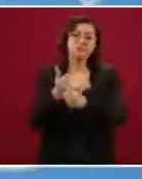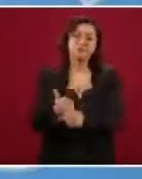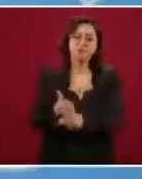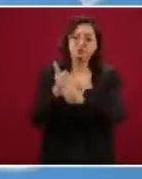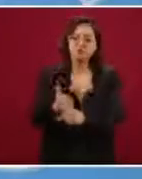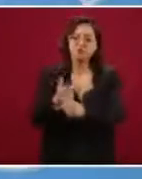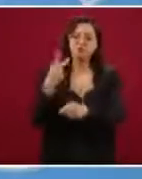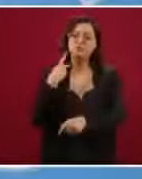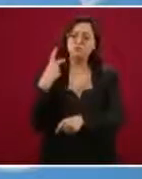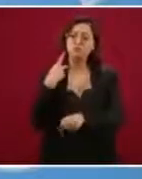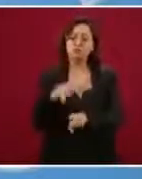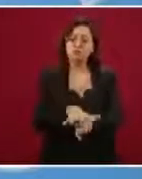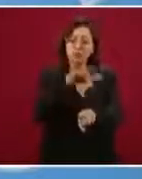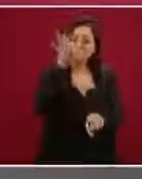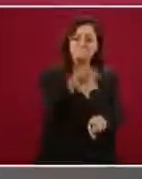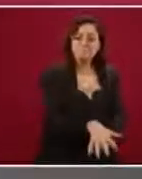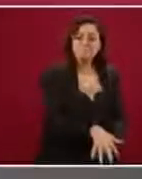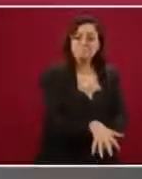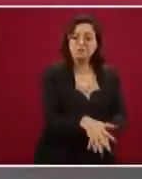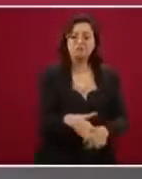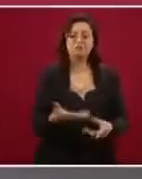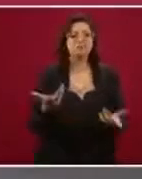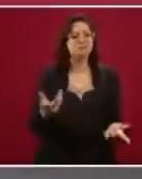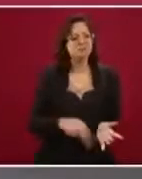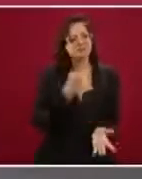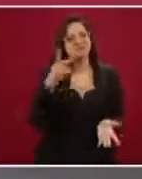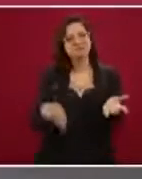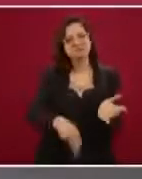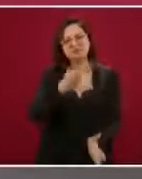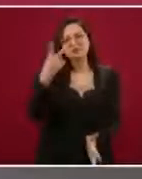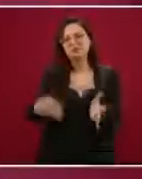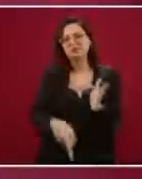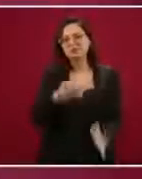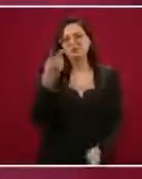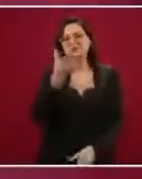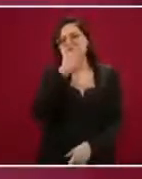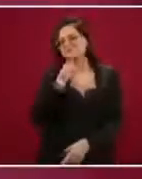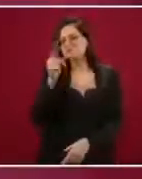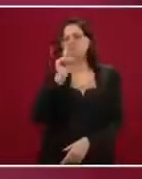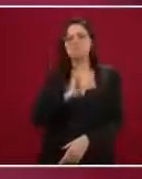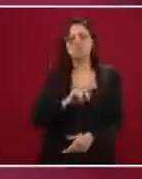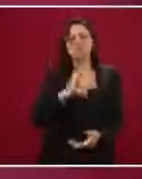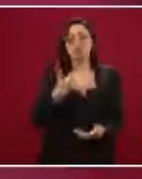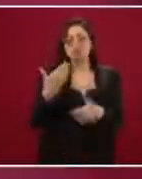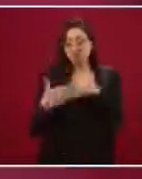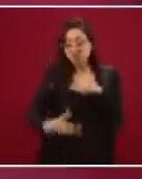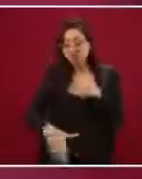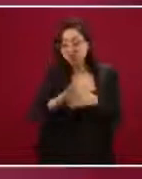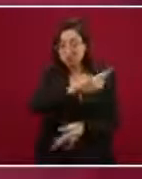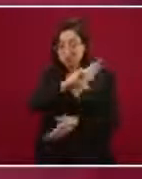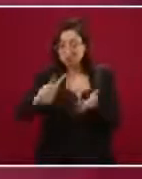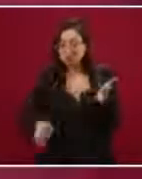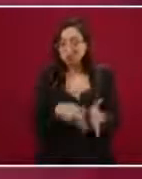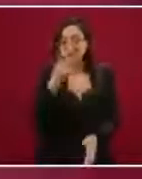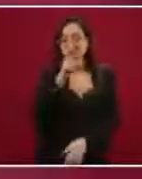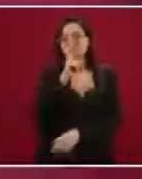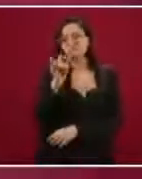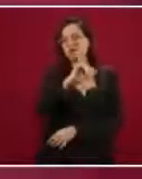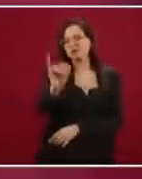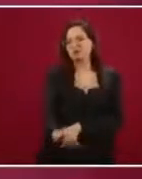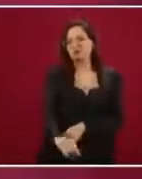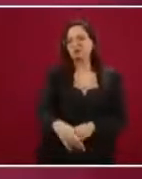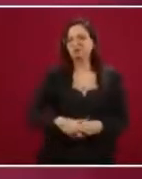represión, hombres y mujeres, y eso ya no vuelve a suceder en el